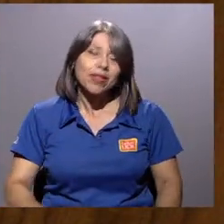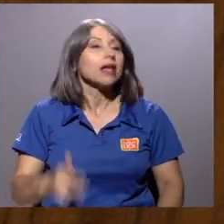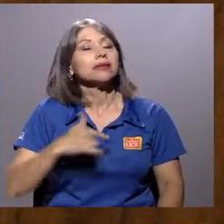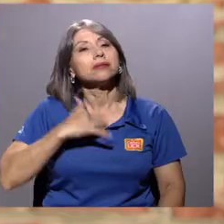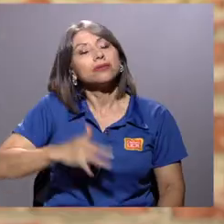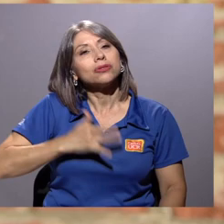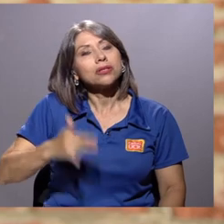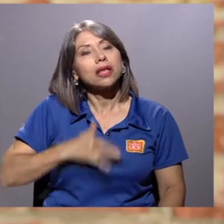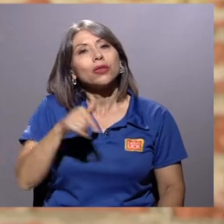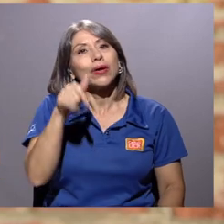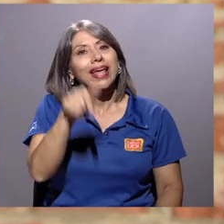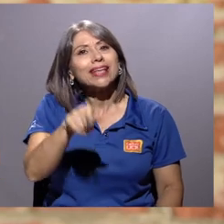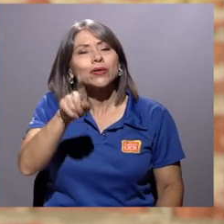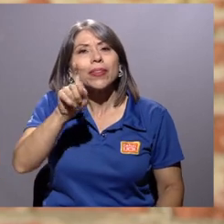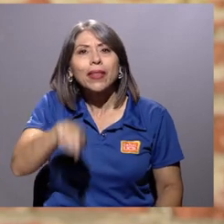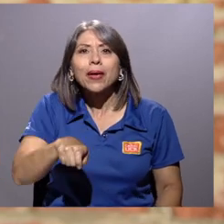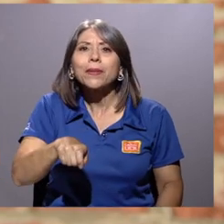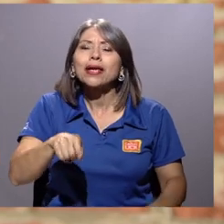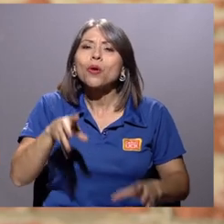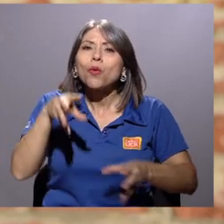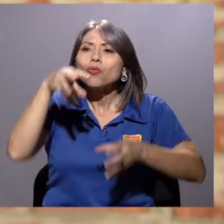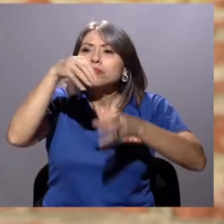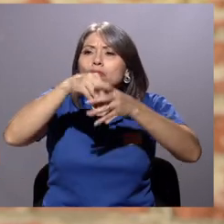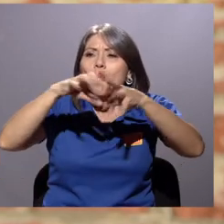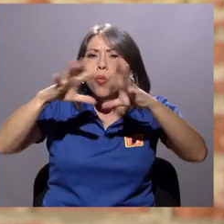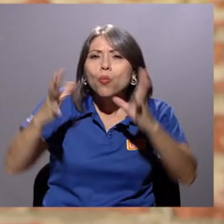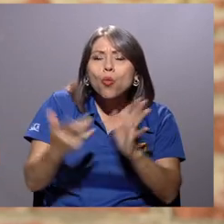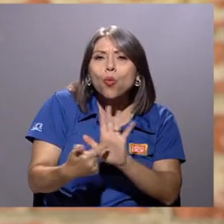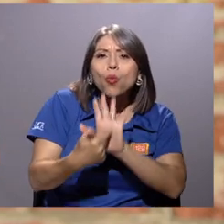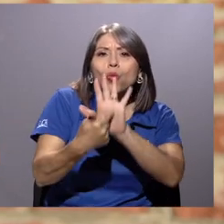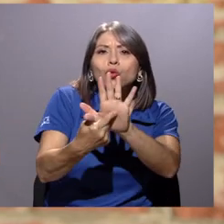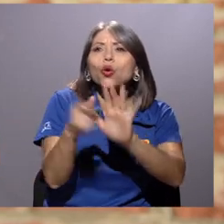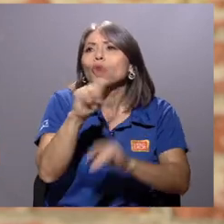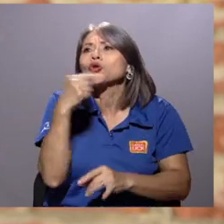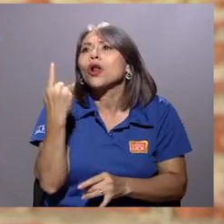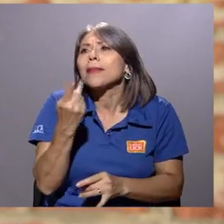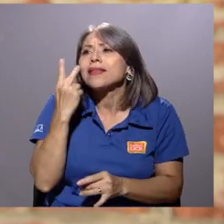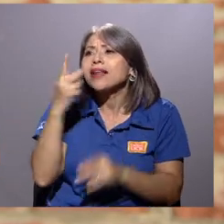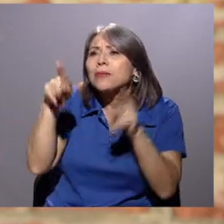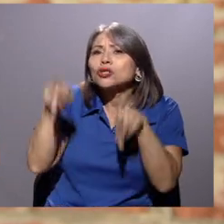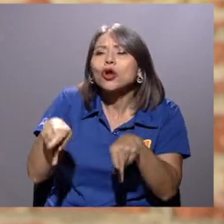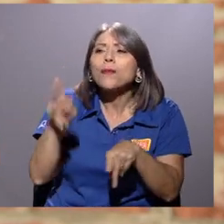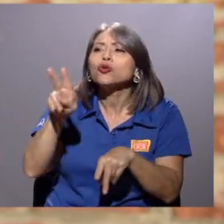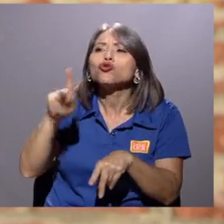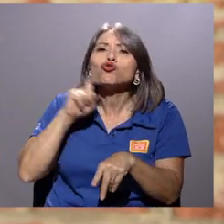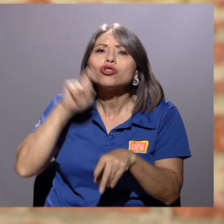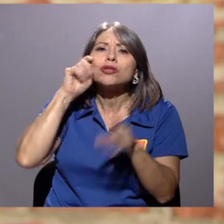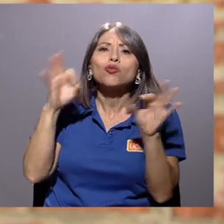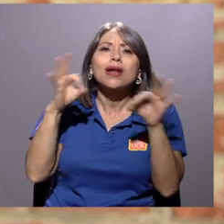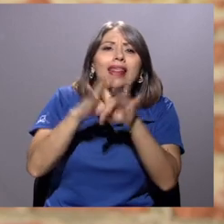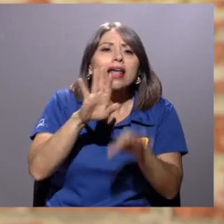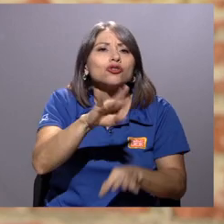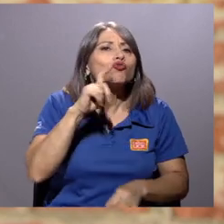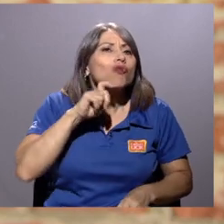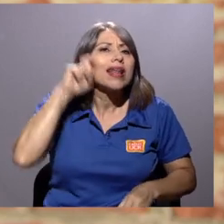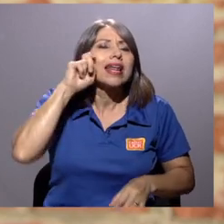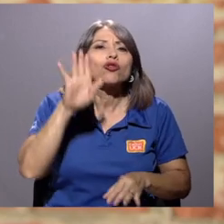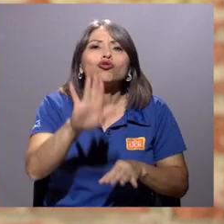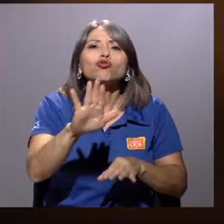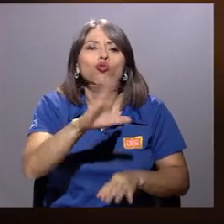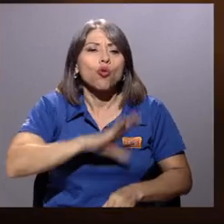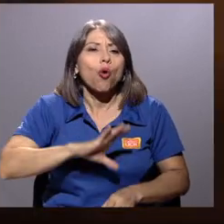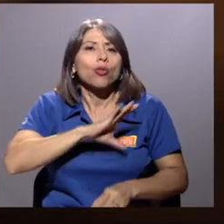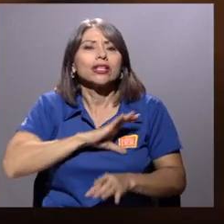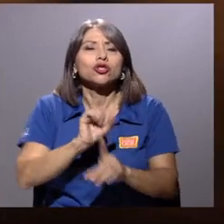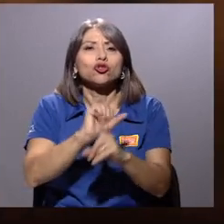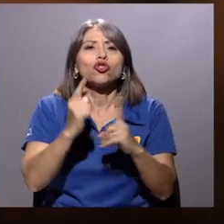siento que es un poemario que debiera leer todo el mundo, más allá de su simple sexualidad, más allá de su género, más allá de su condición social, somos seres